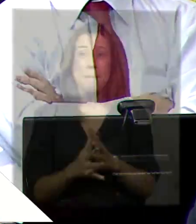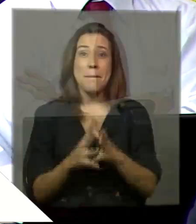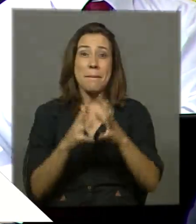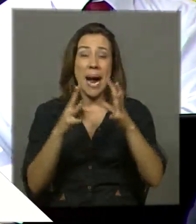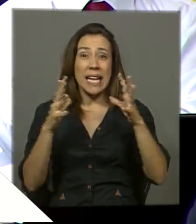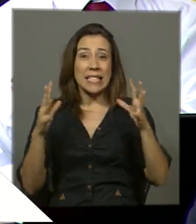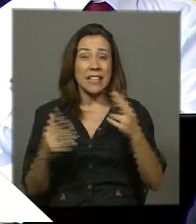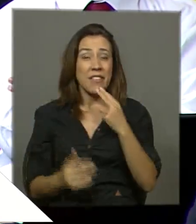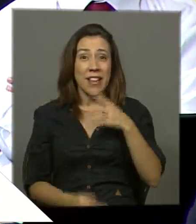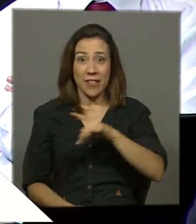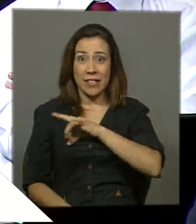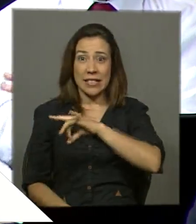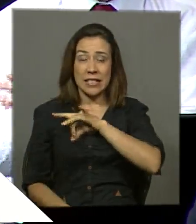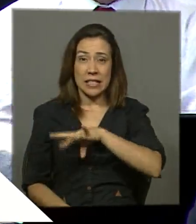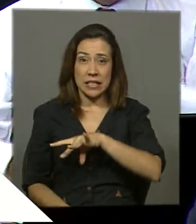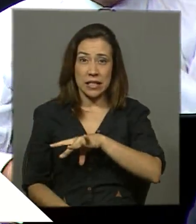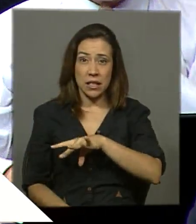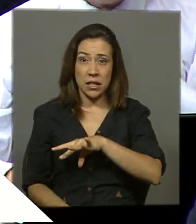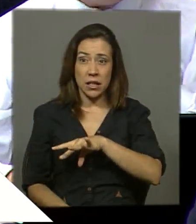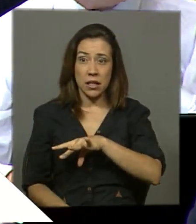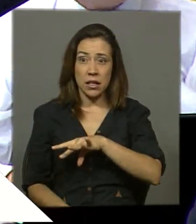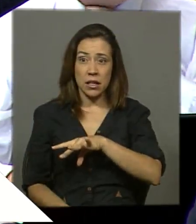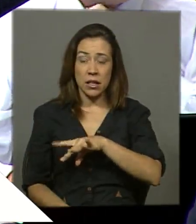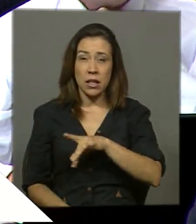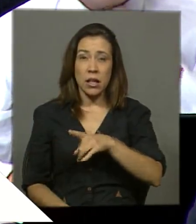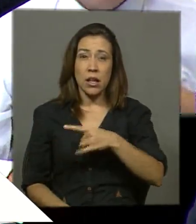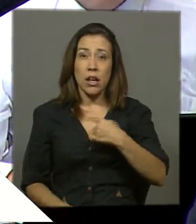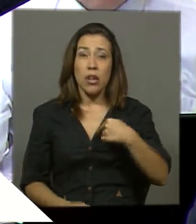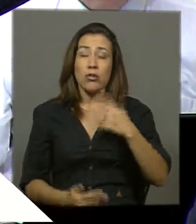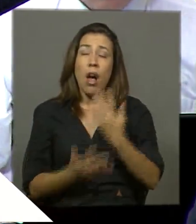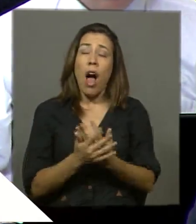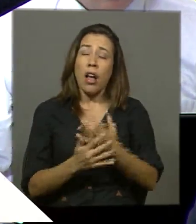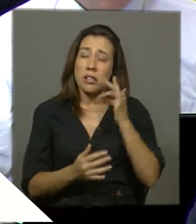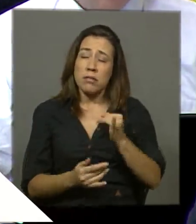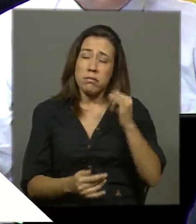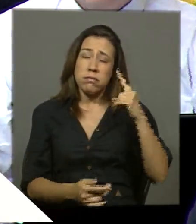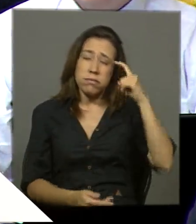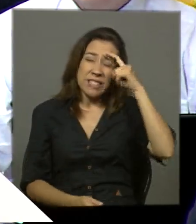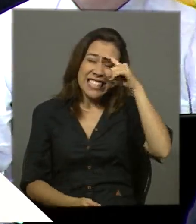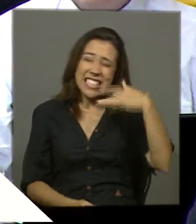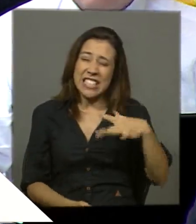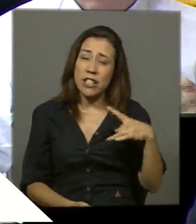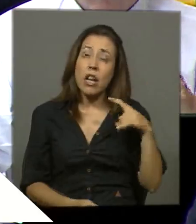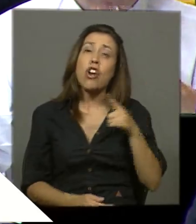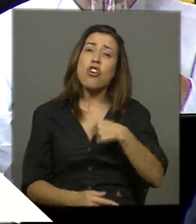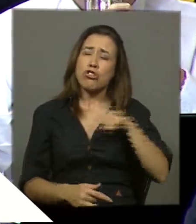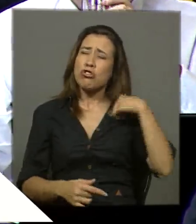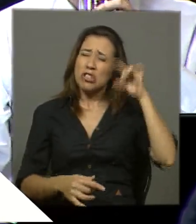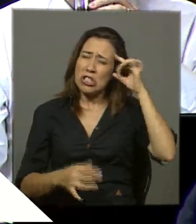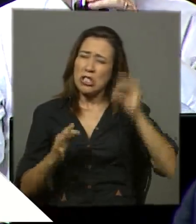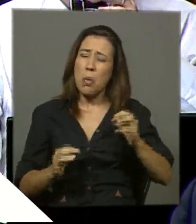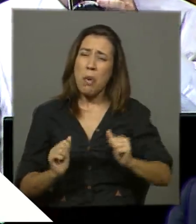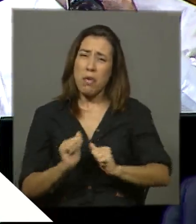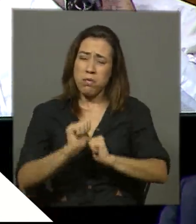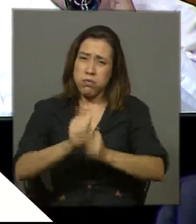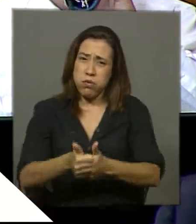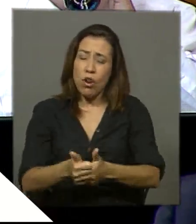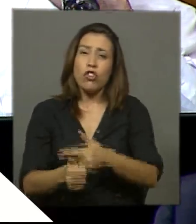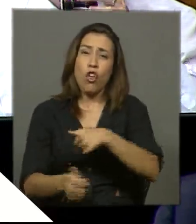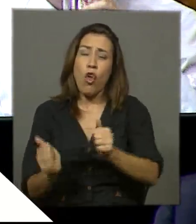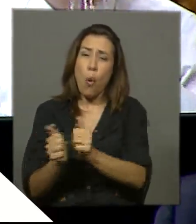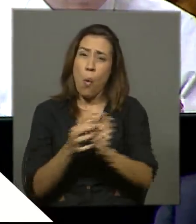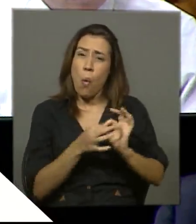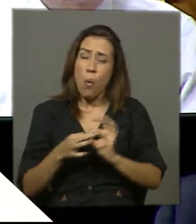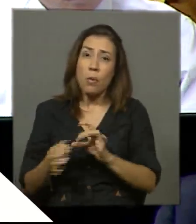hemos vivido en Chile nos hemos forjado ante la adversidad y estoy seguro que vamos a salir junto esto pero